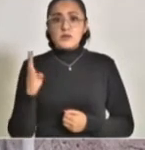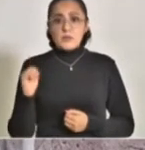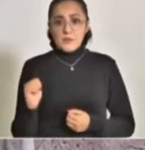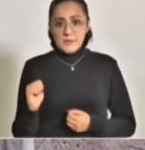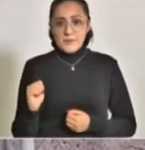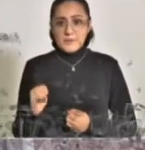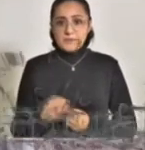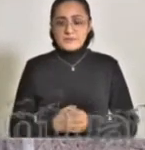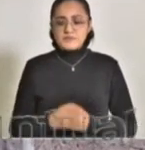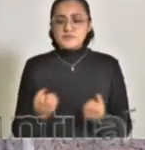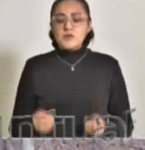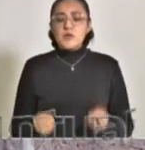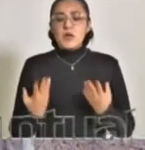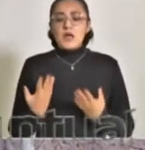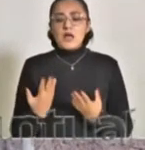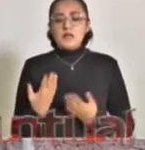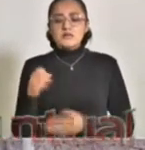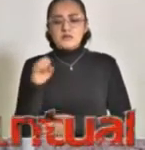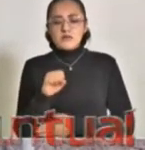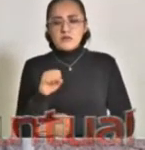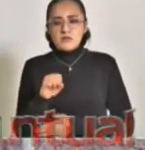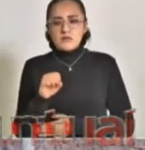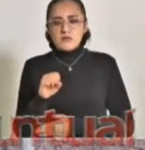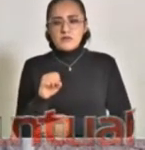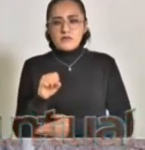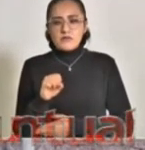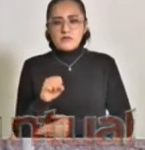339. ¿Cuántos hubiéramos anunciado el sábado?